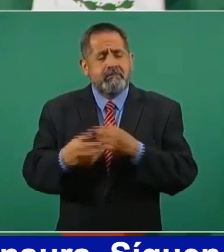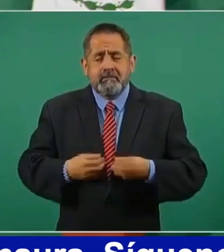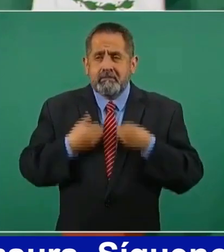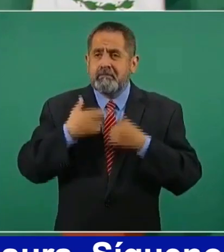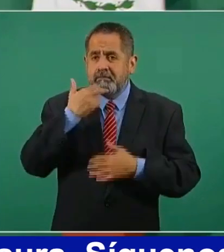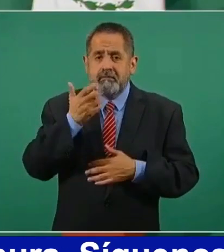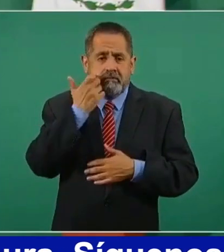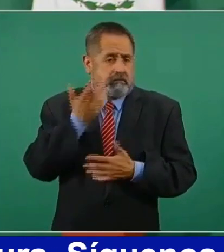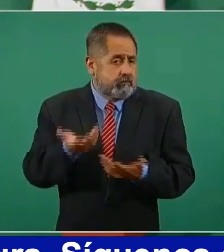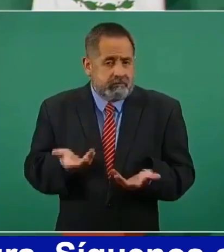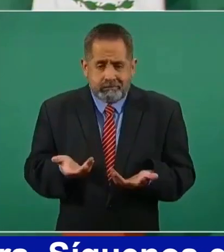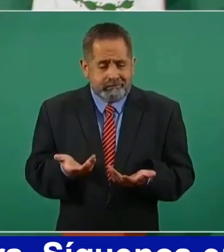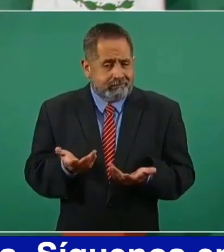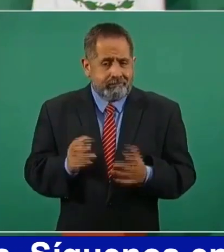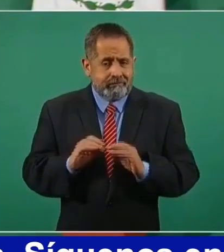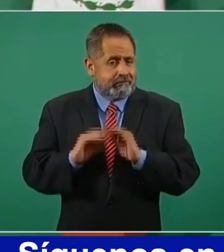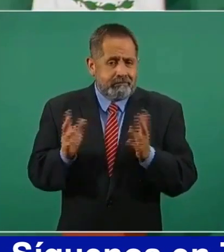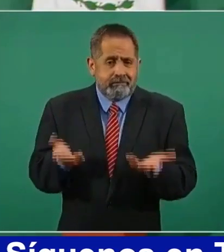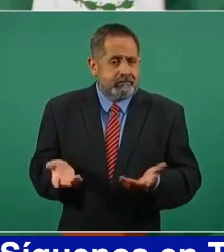de mejores